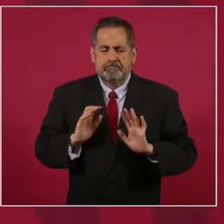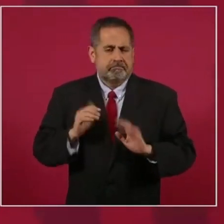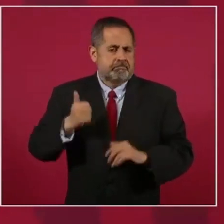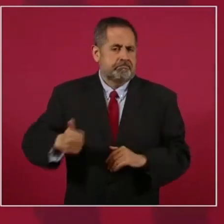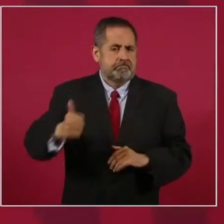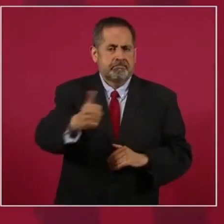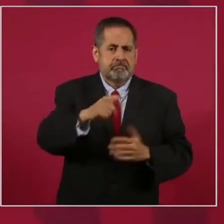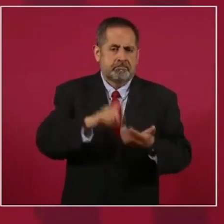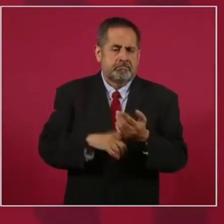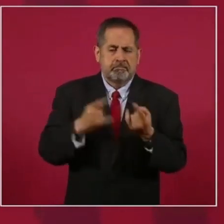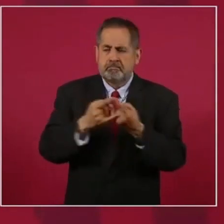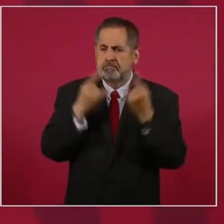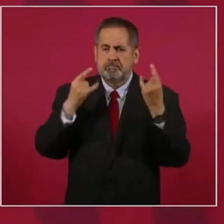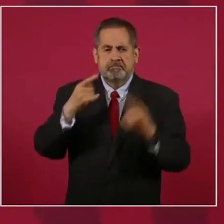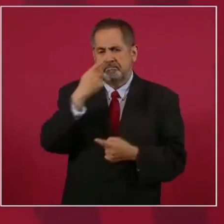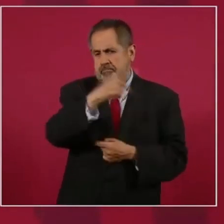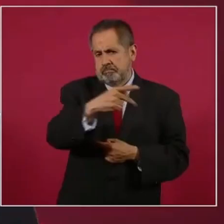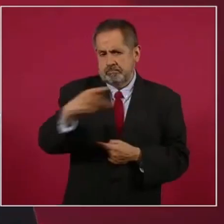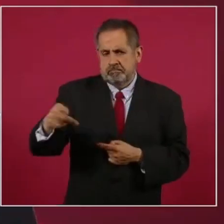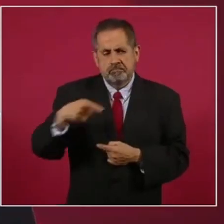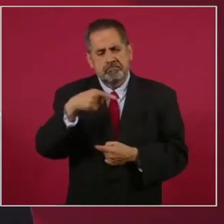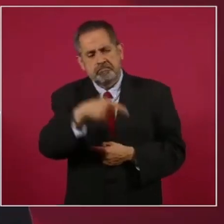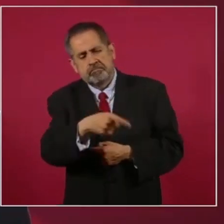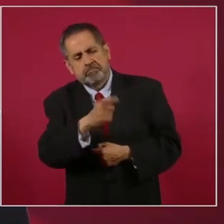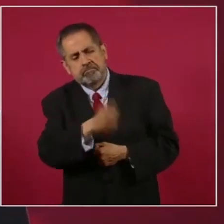de acuerdo a su obra